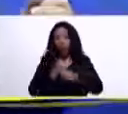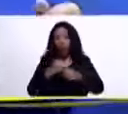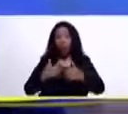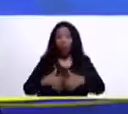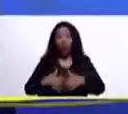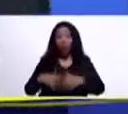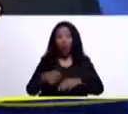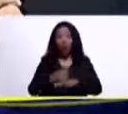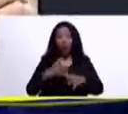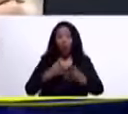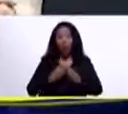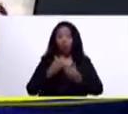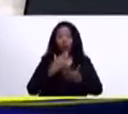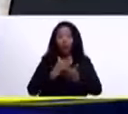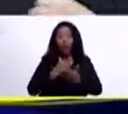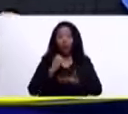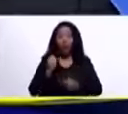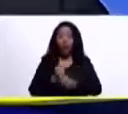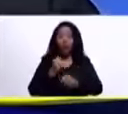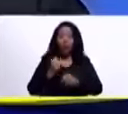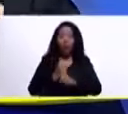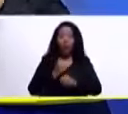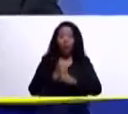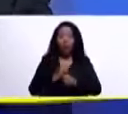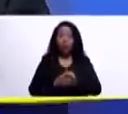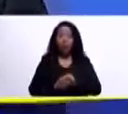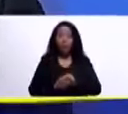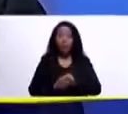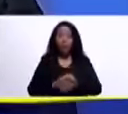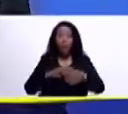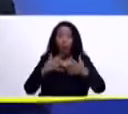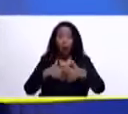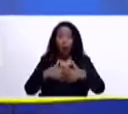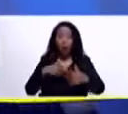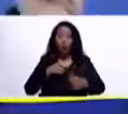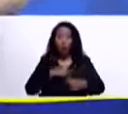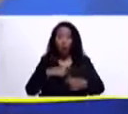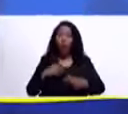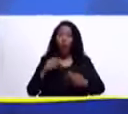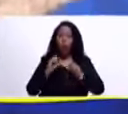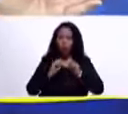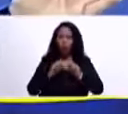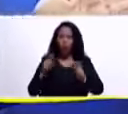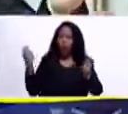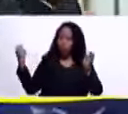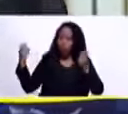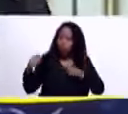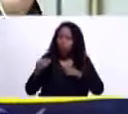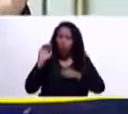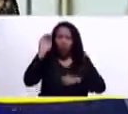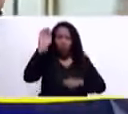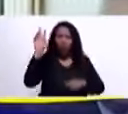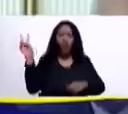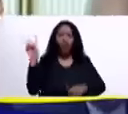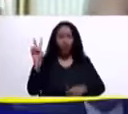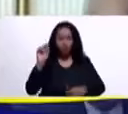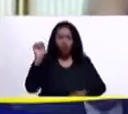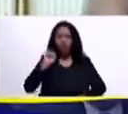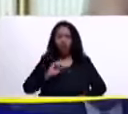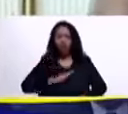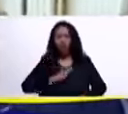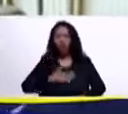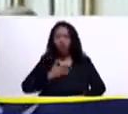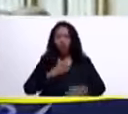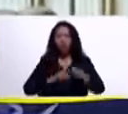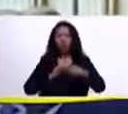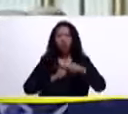gobierno trabajando en conjunto. Así que de parte de los empresarios vamos a seguir apostando a Venezuela, queremos acompañarlo en ese discurso, como